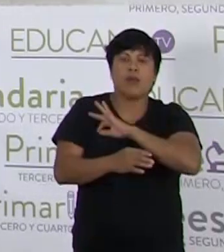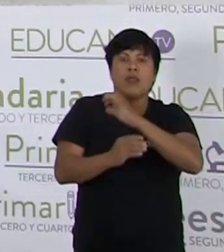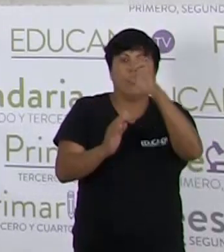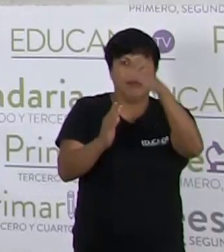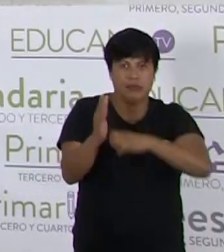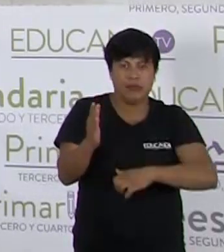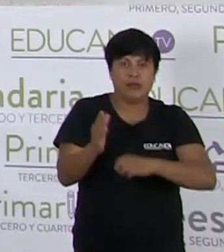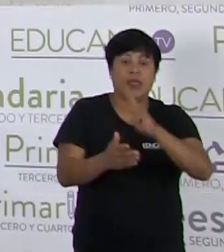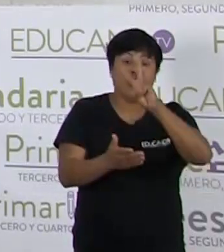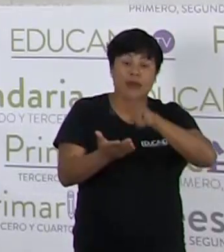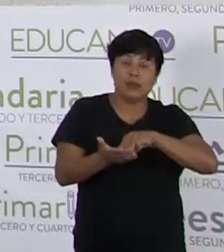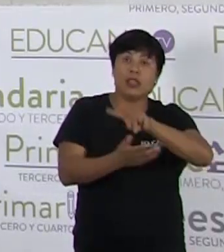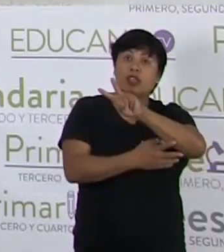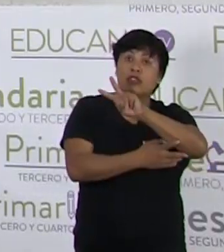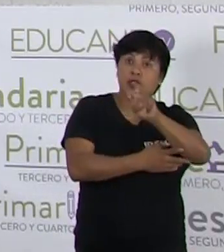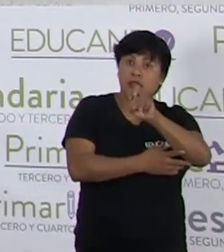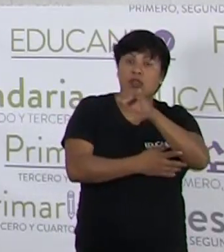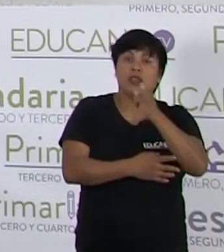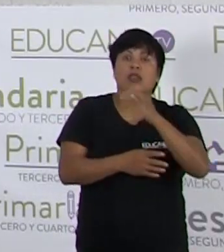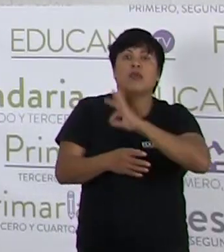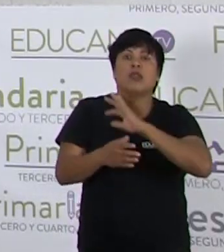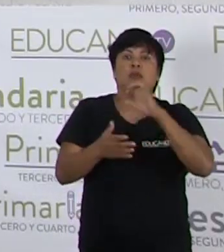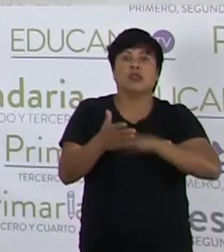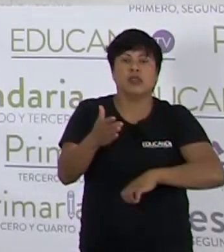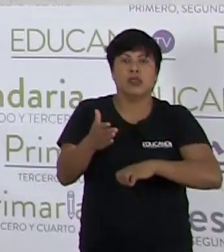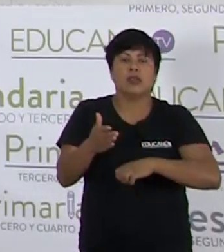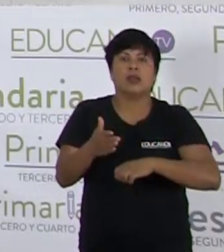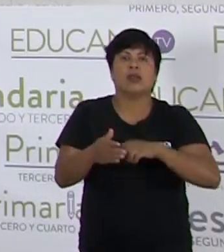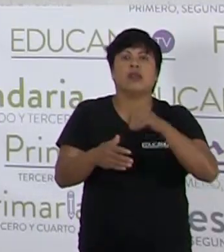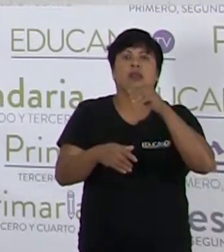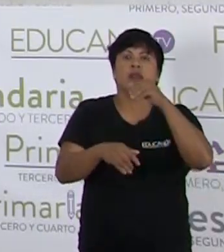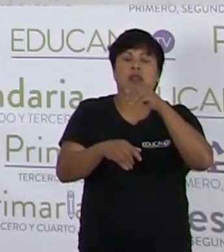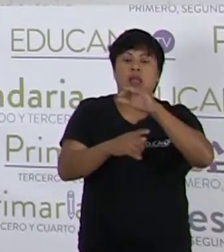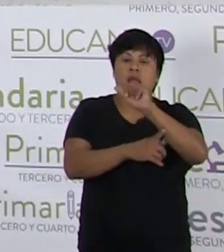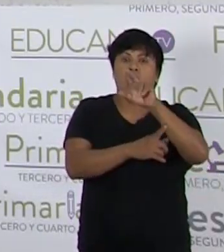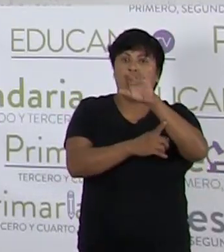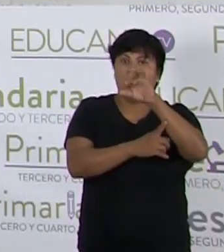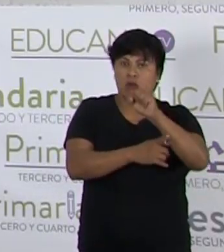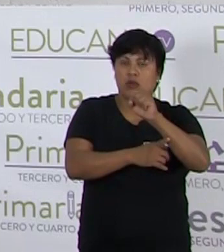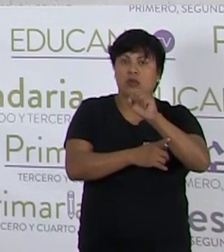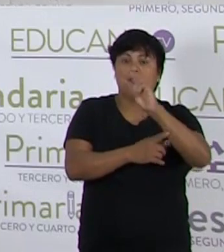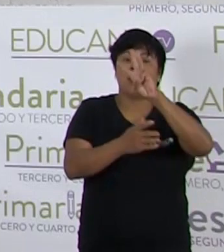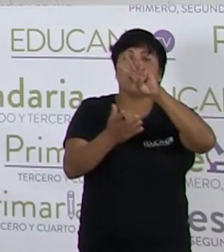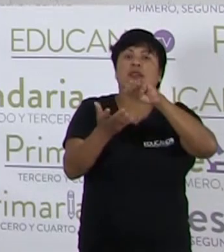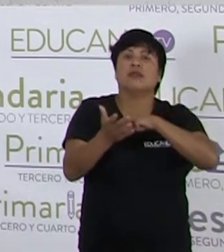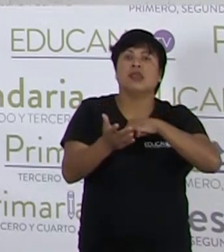3,200 y le restaríamos el de los arcos,